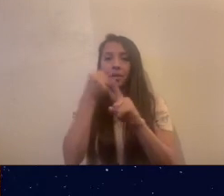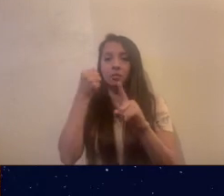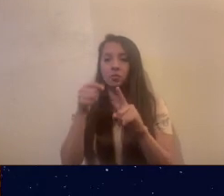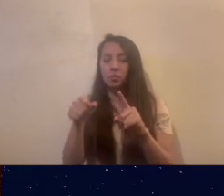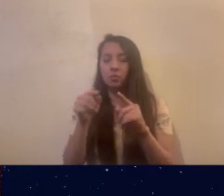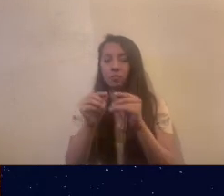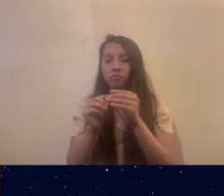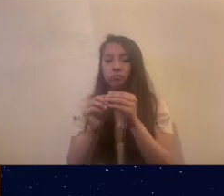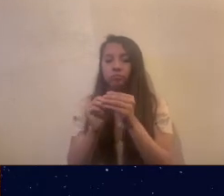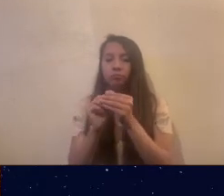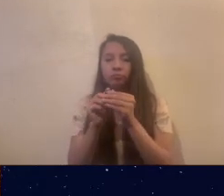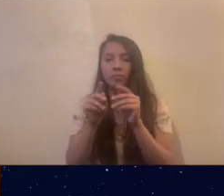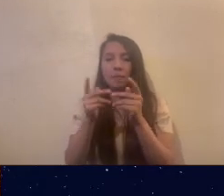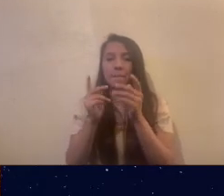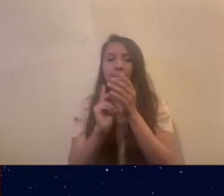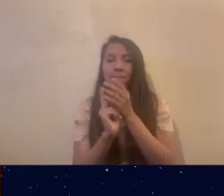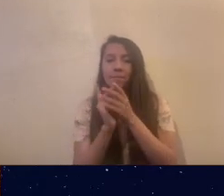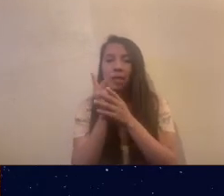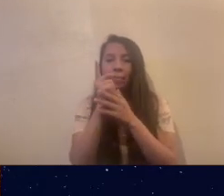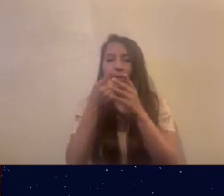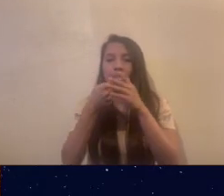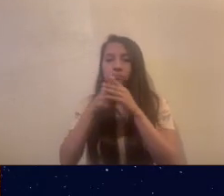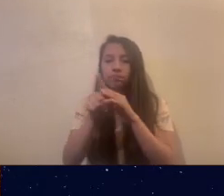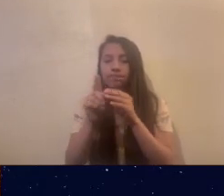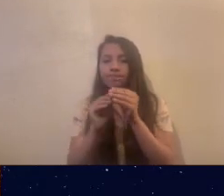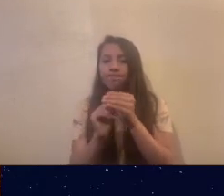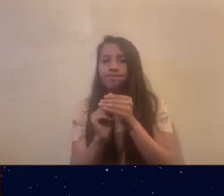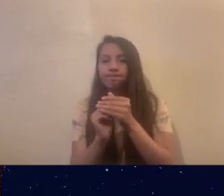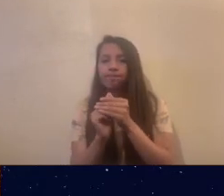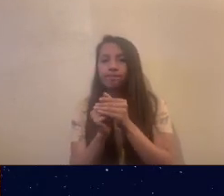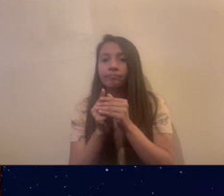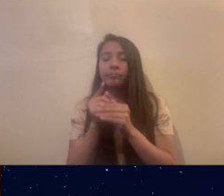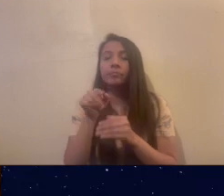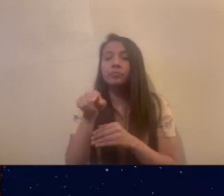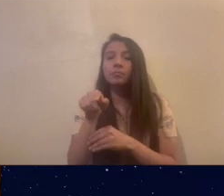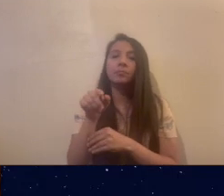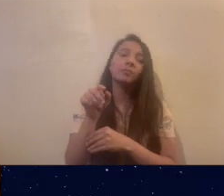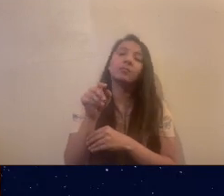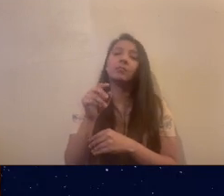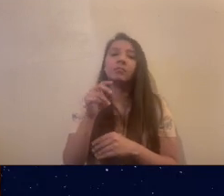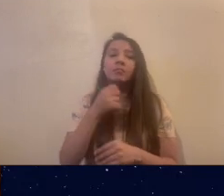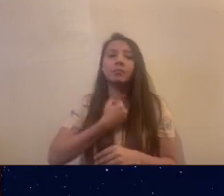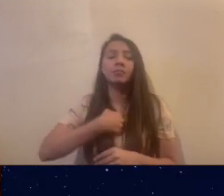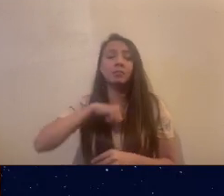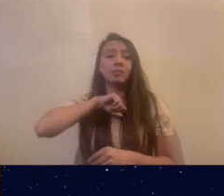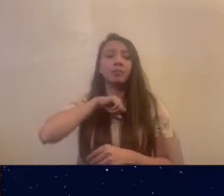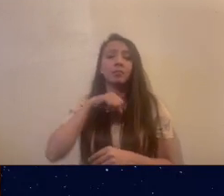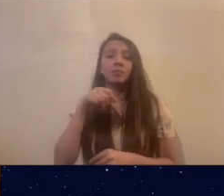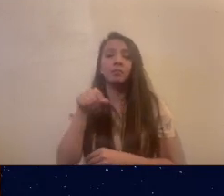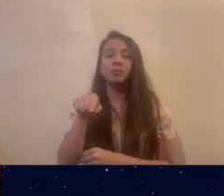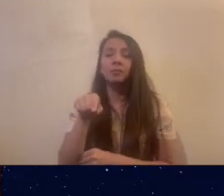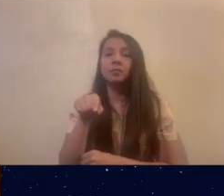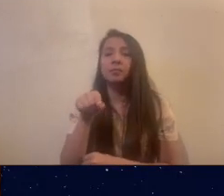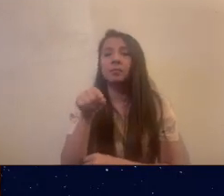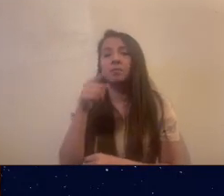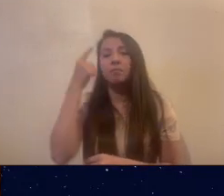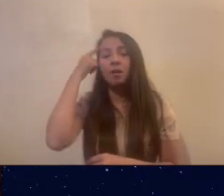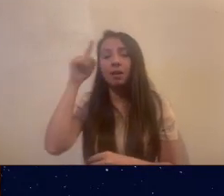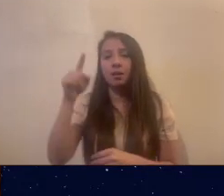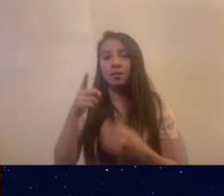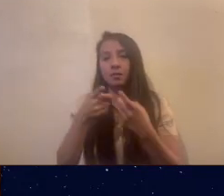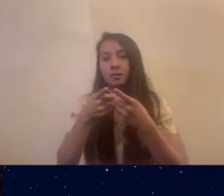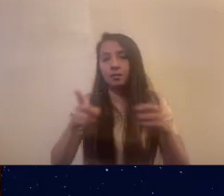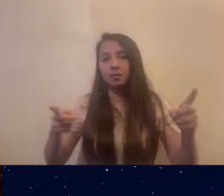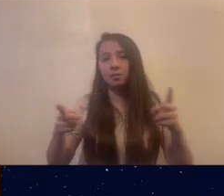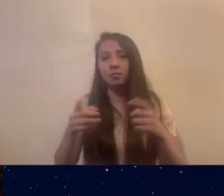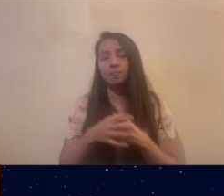el desarrollo del embrión, luego durante el proceso de germinación, ¿no? Son los nutritivos, no solamente posteriores, sino también para